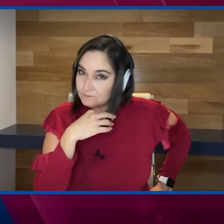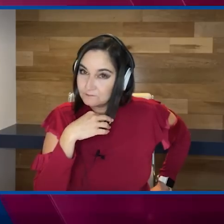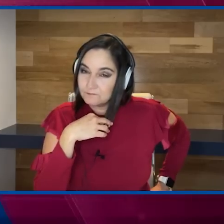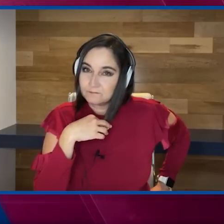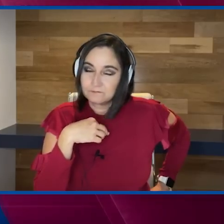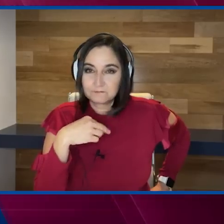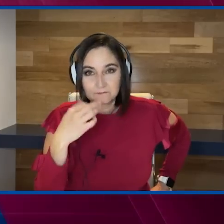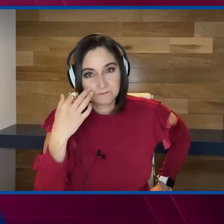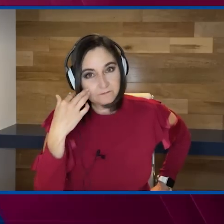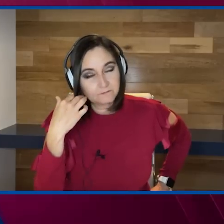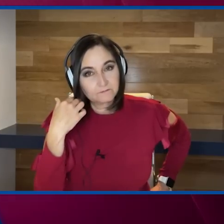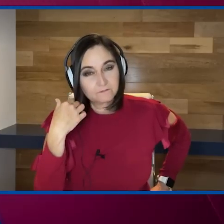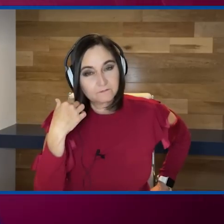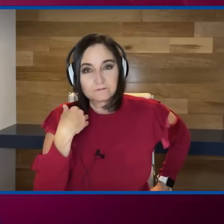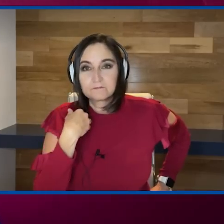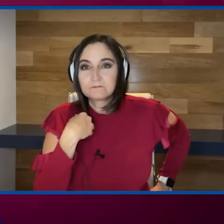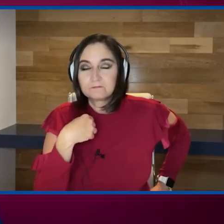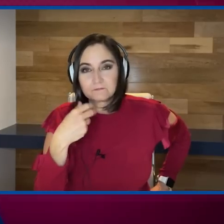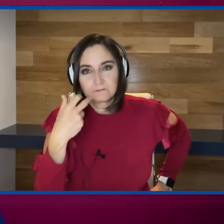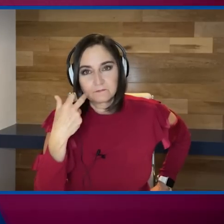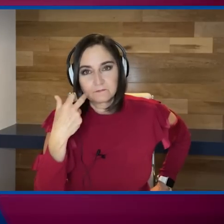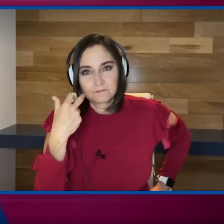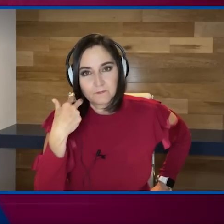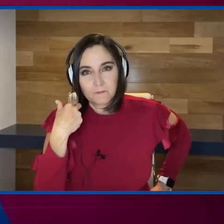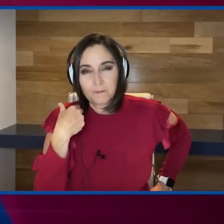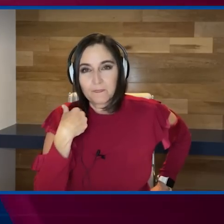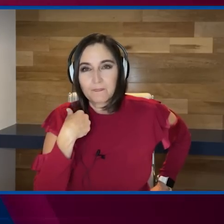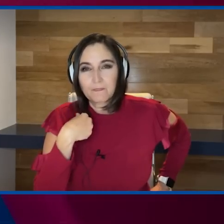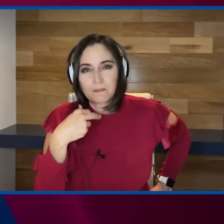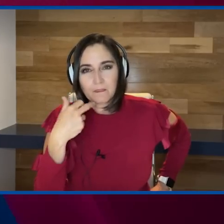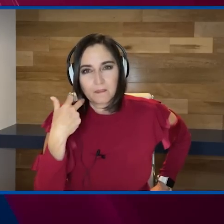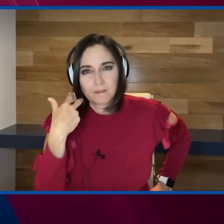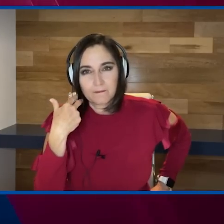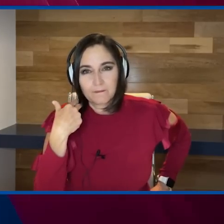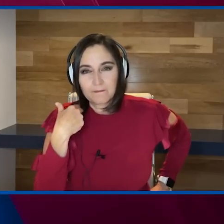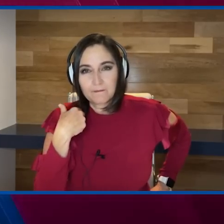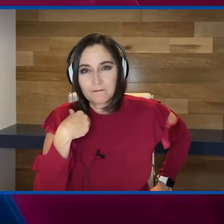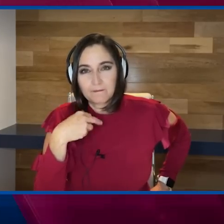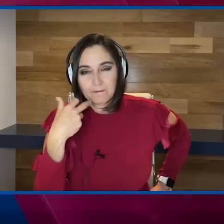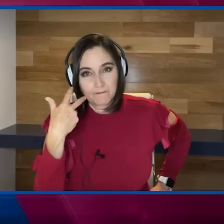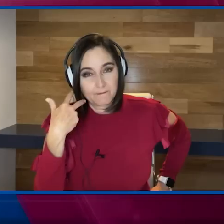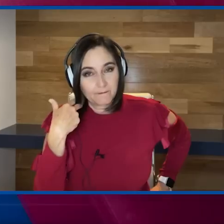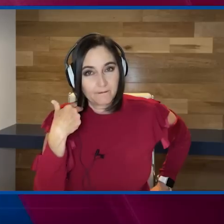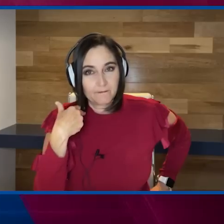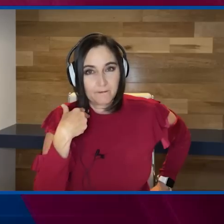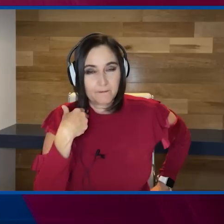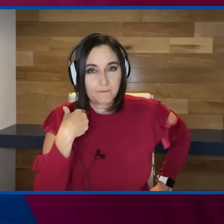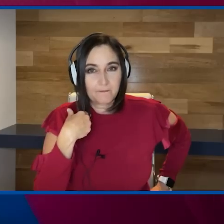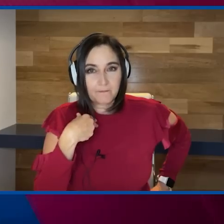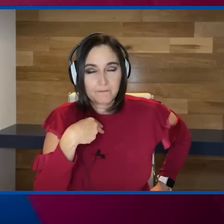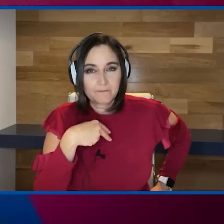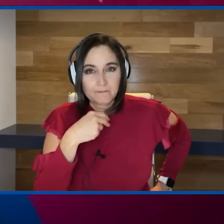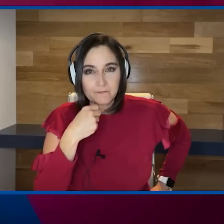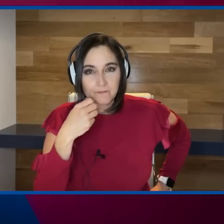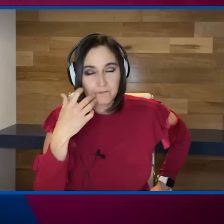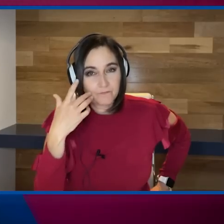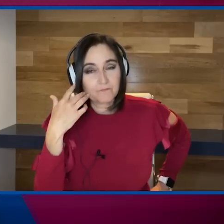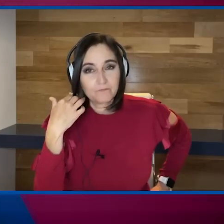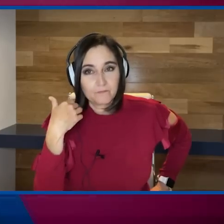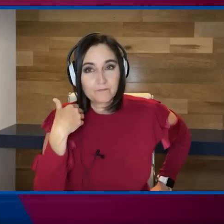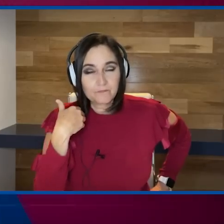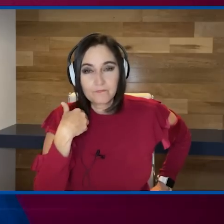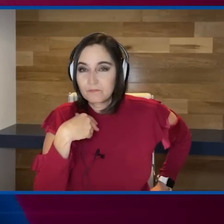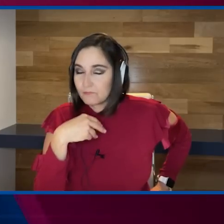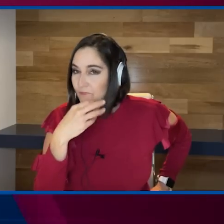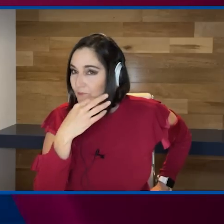recursos. Y ahora, en el siguiente paso que es esta de te mando tu prueba a tu casa, en donde el